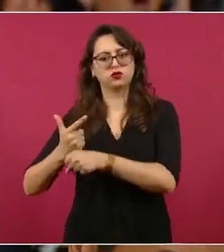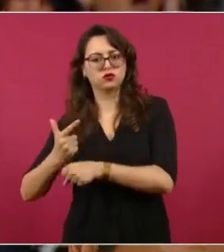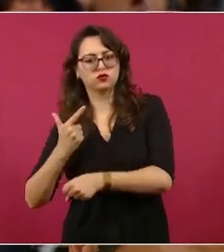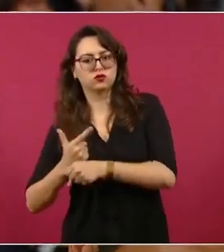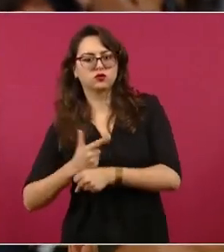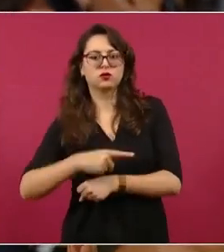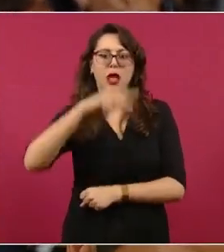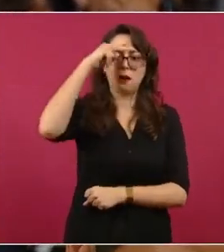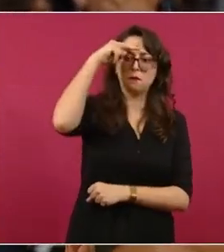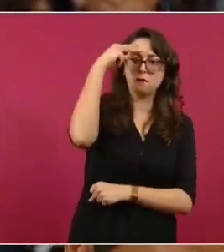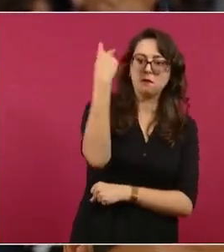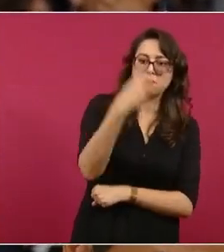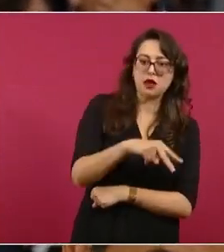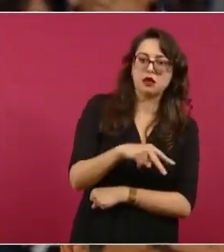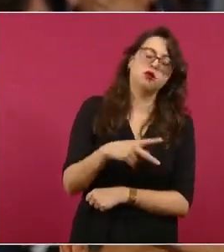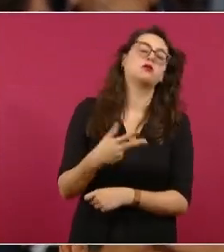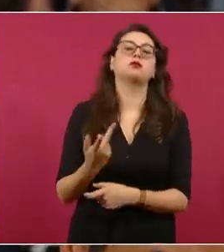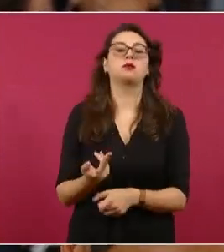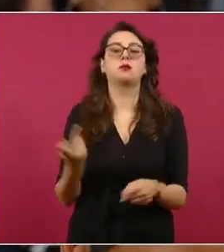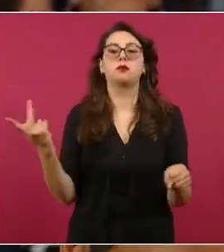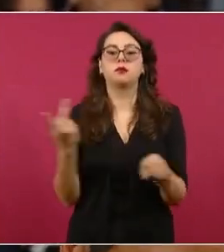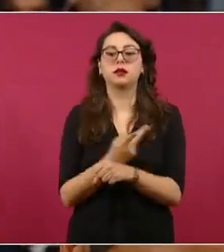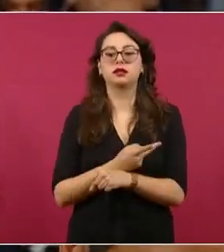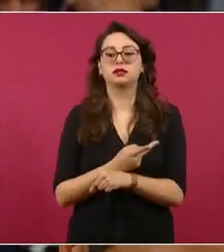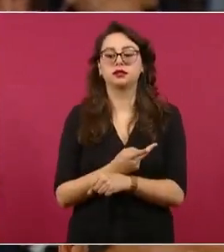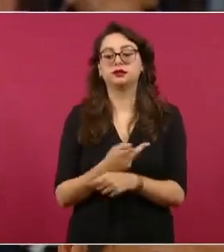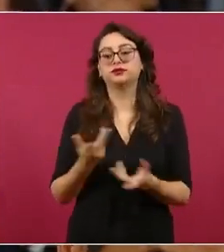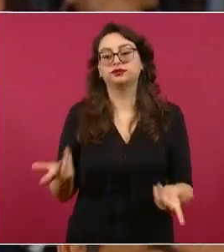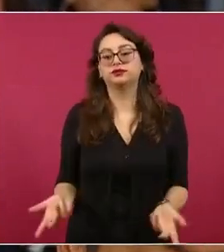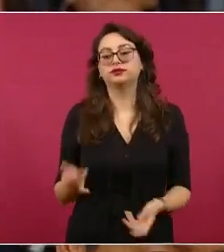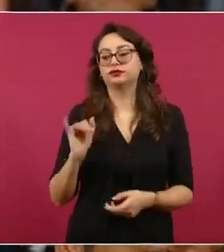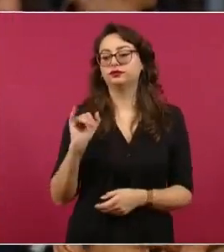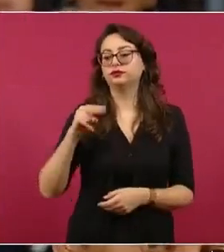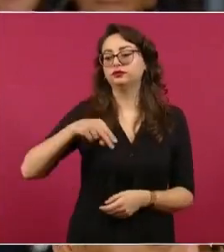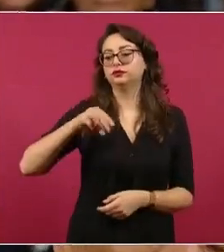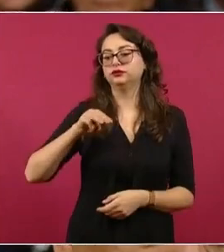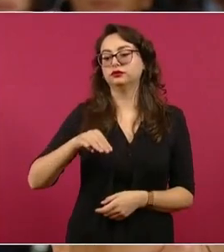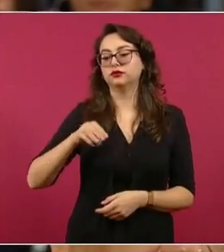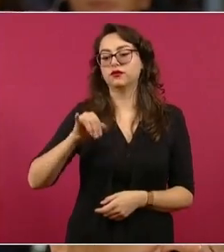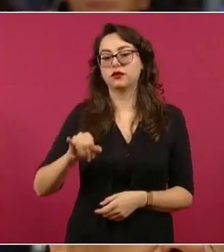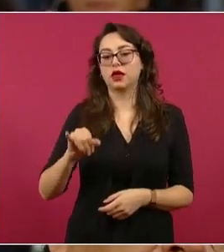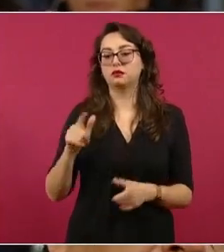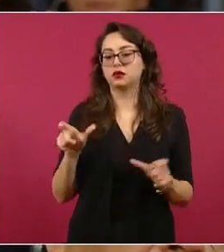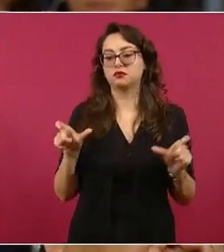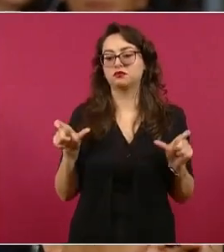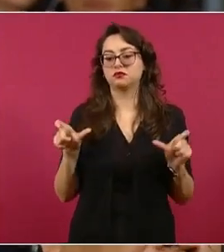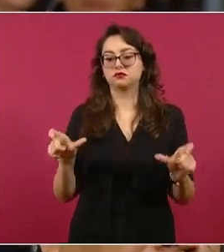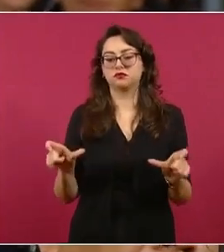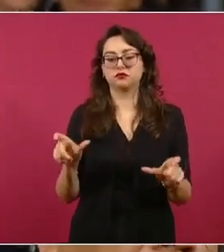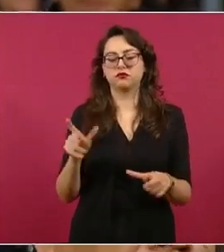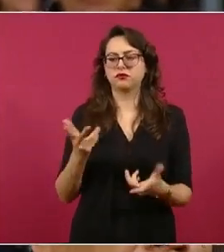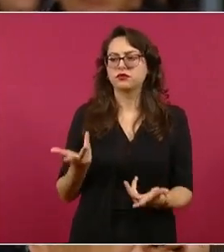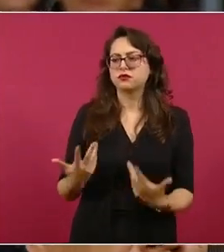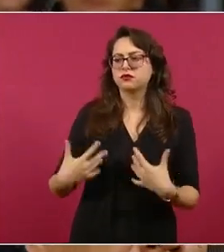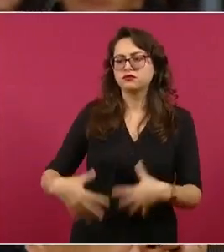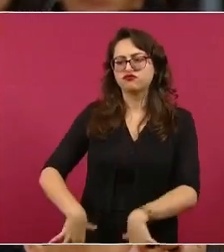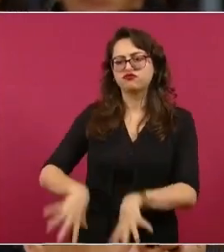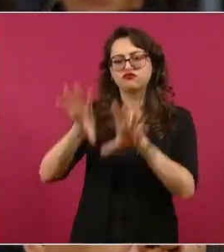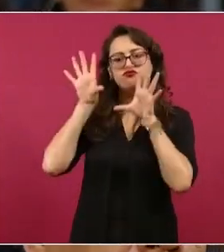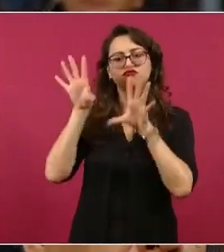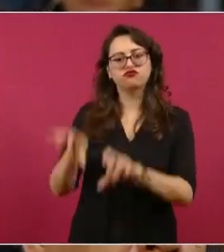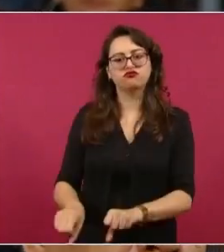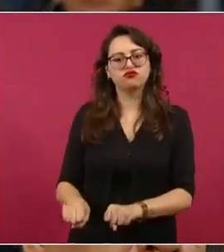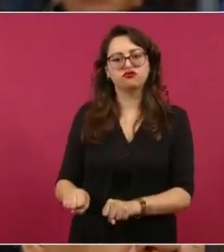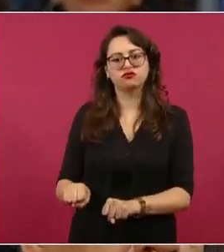los que violaron? Bueno, pues lo aprendieron agentes de migración, del Instituto Nacional de Migración, sin una orden de extradición.